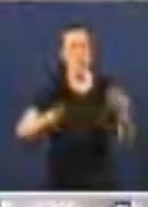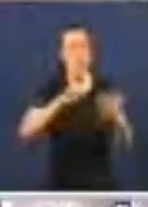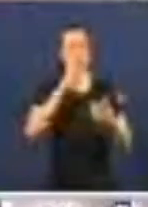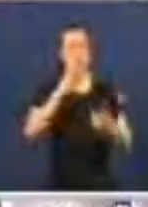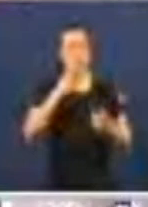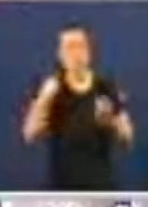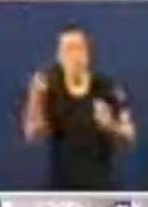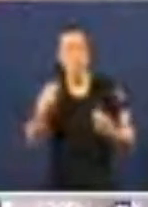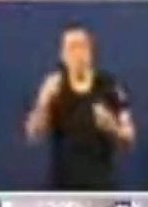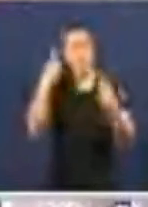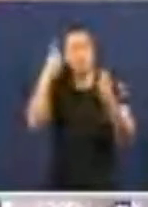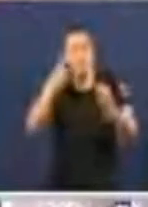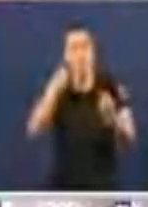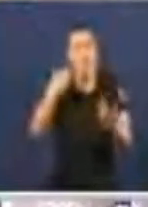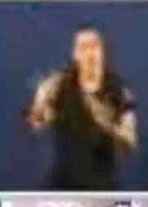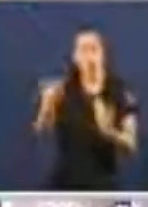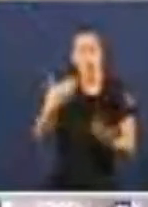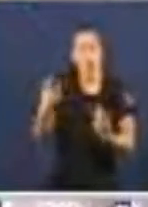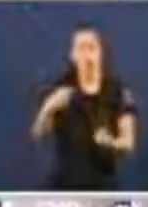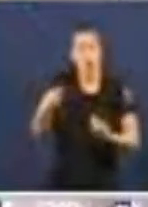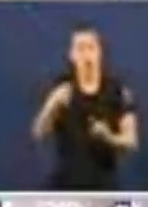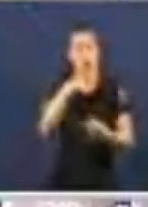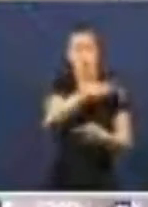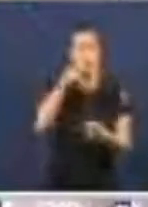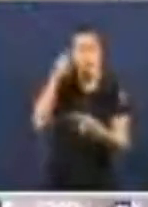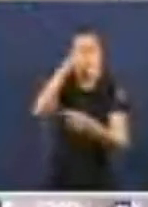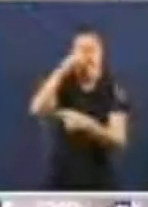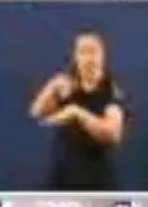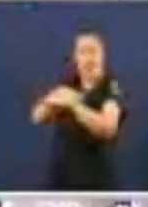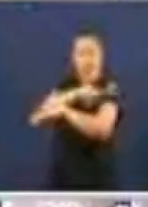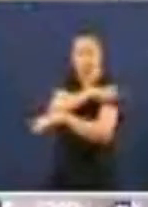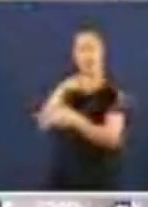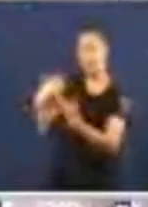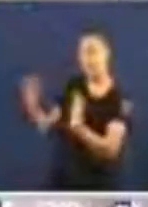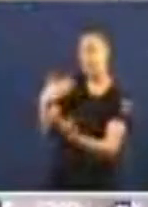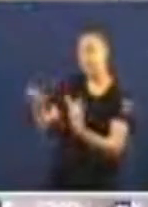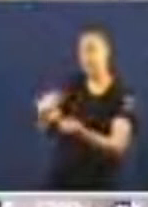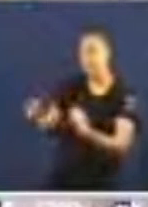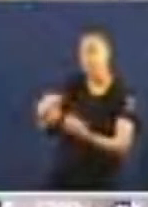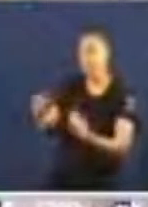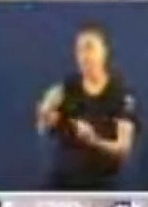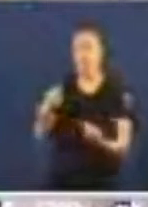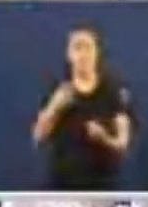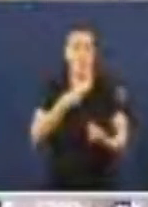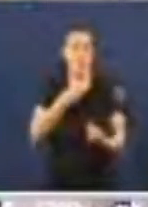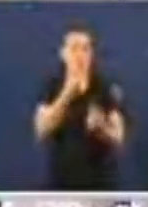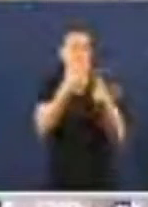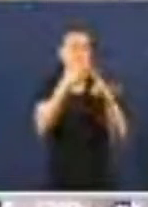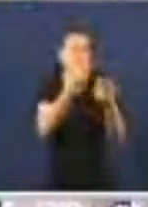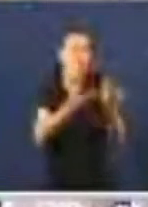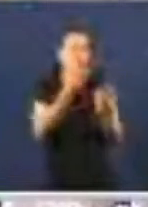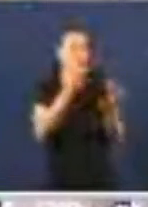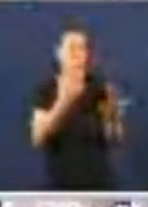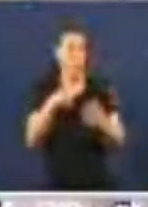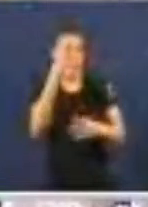duras negociacións que vostede mantén co Estado. Se mo permite, vou a facerlle eu un avanzo. Primeiro, en materia